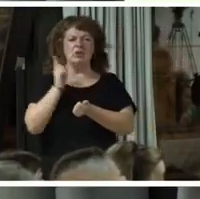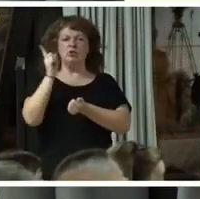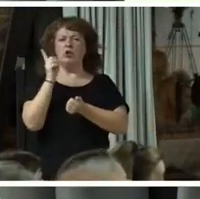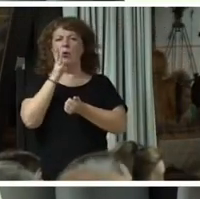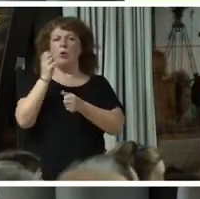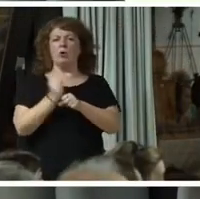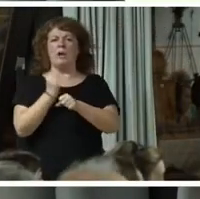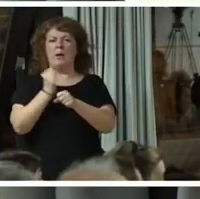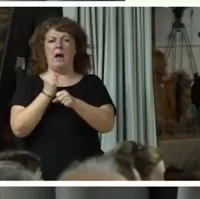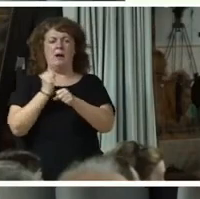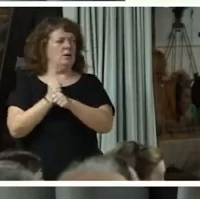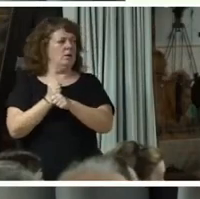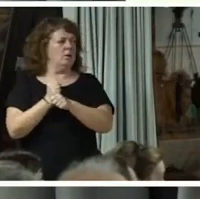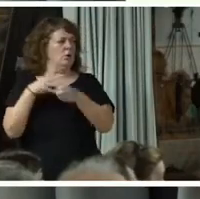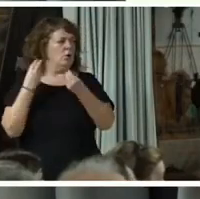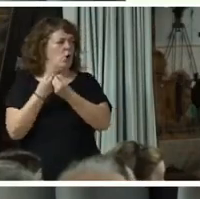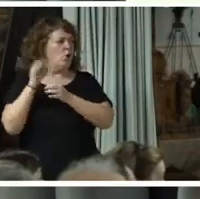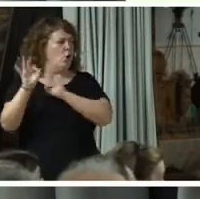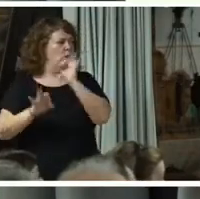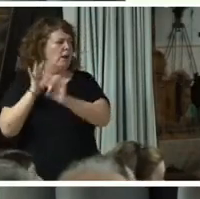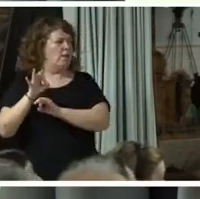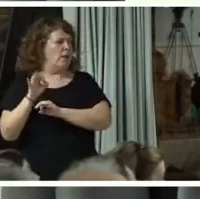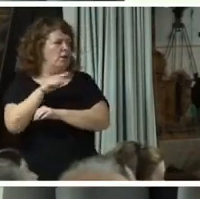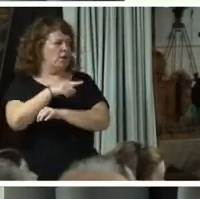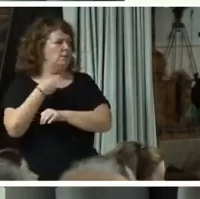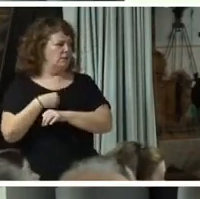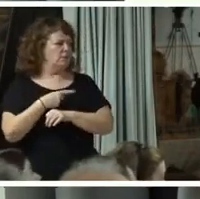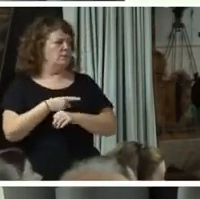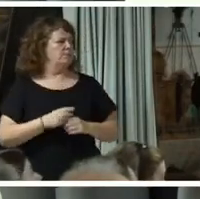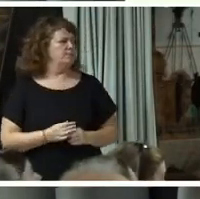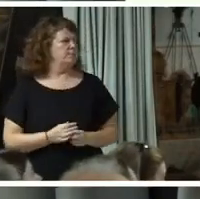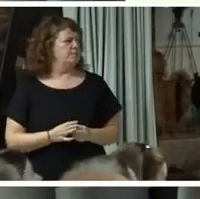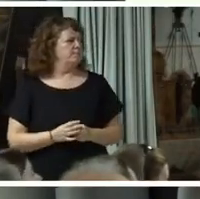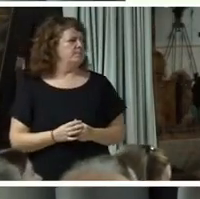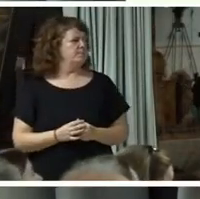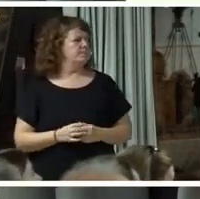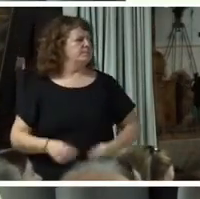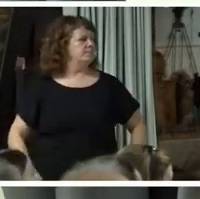simplemente por trabajar precisamente con otra de estas organizaciones con hw